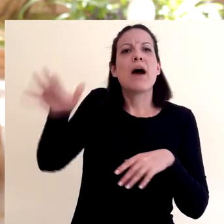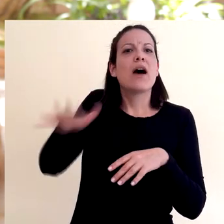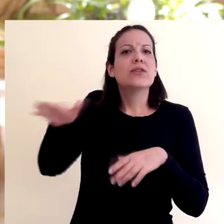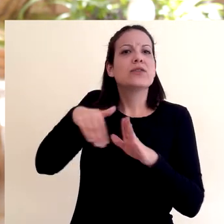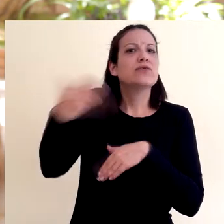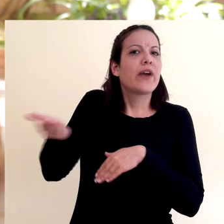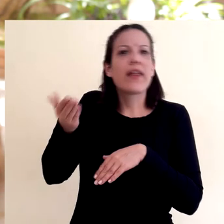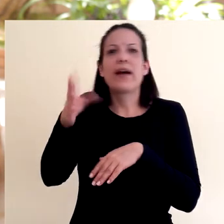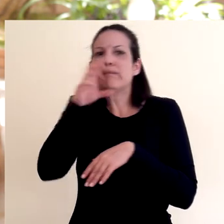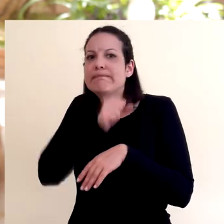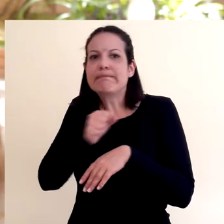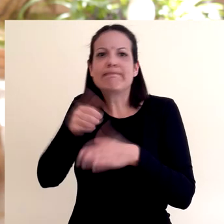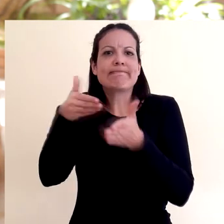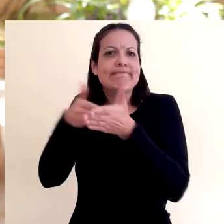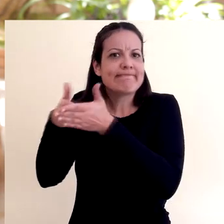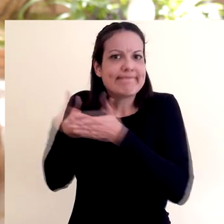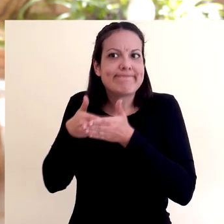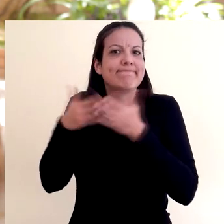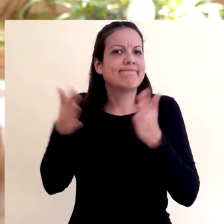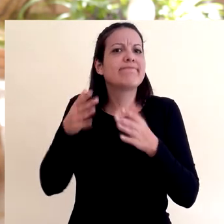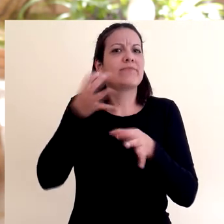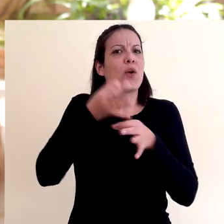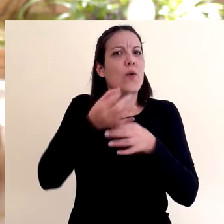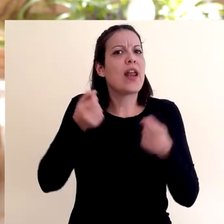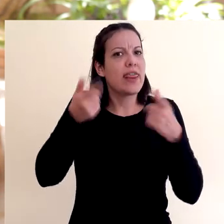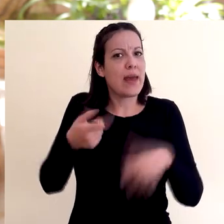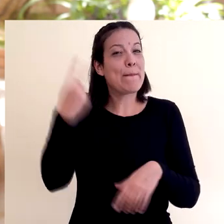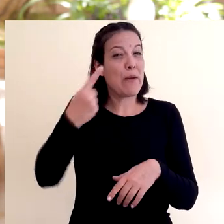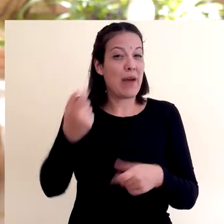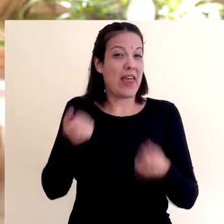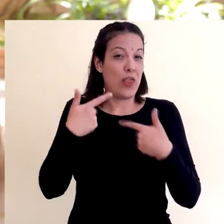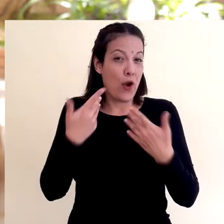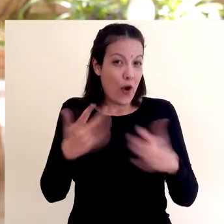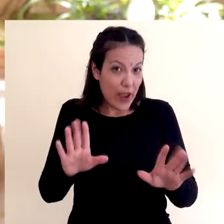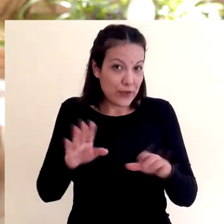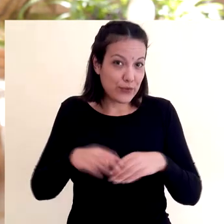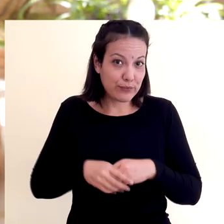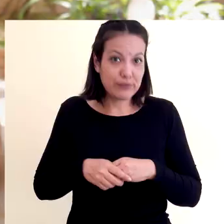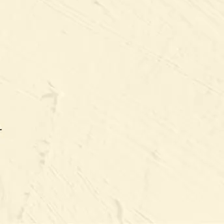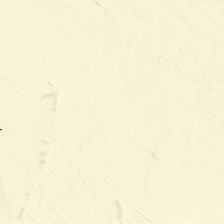son accesibles en otros espacios. Entonces, en primer lugar, me trajo eso.